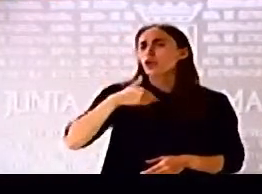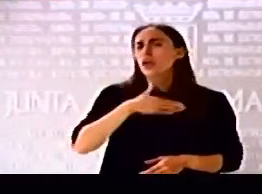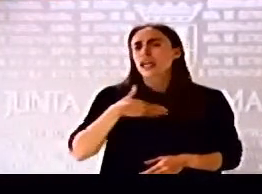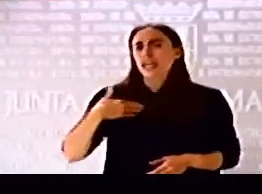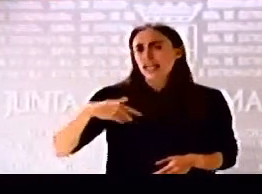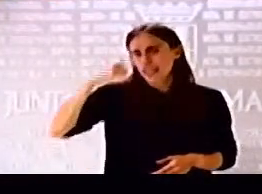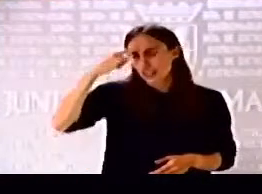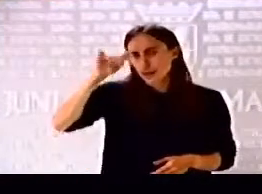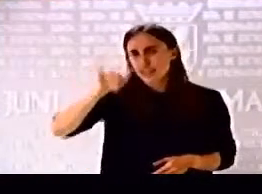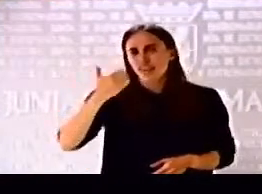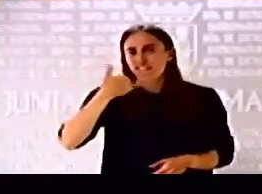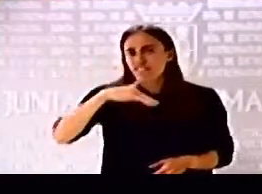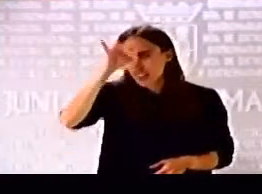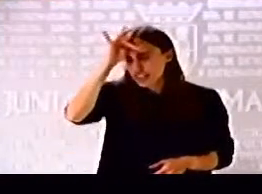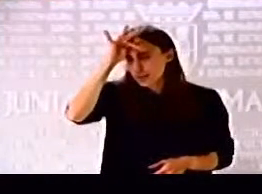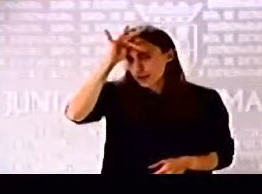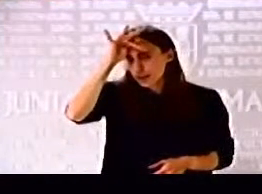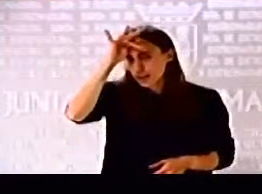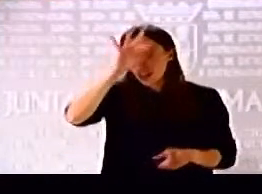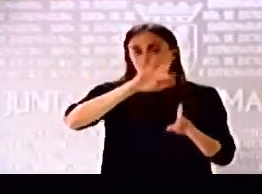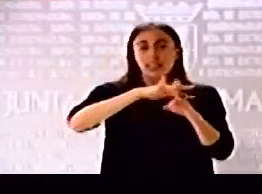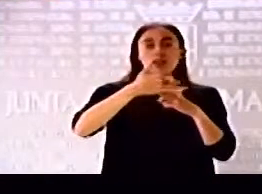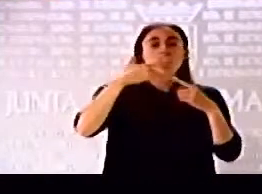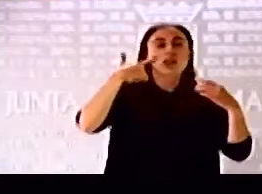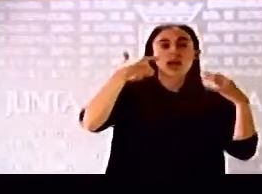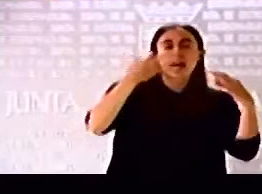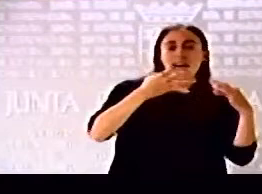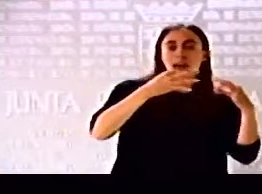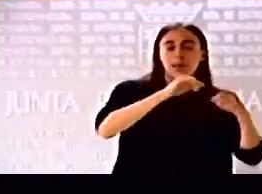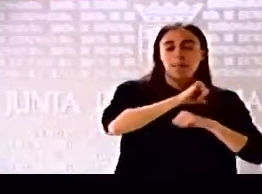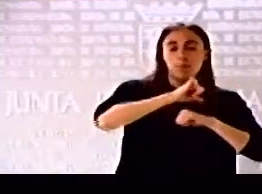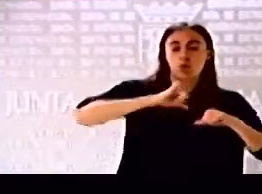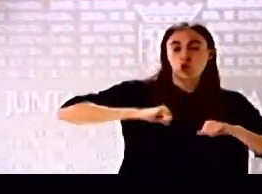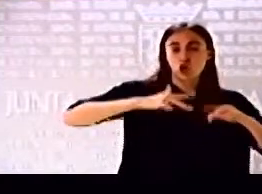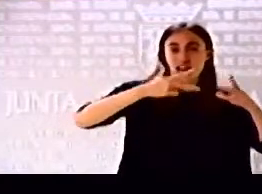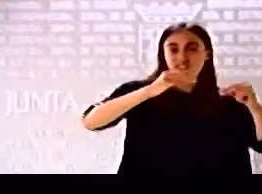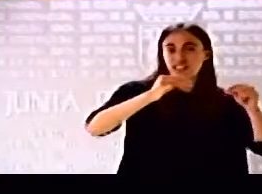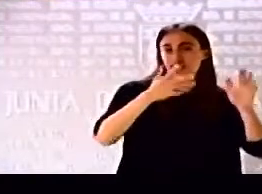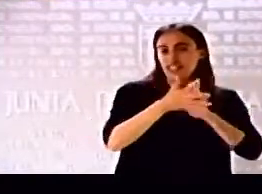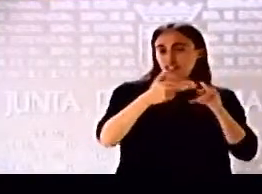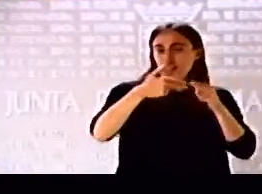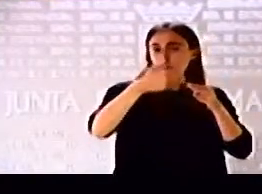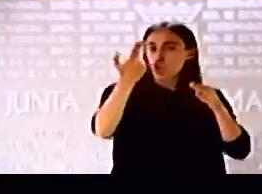semana se levanta el estado de emergencia en Portugal, si se levantará la frontera y bueno, cuál es su opinión.